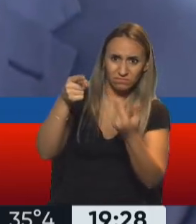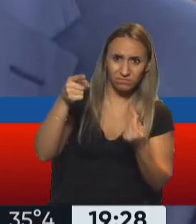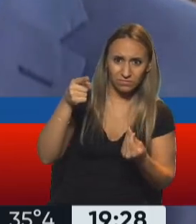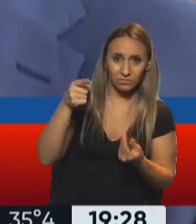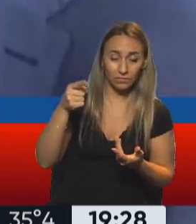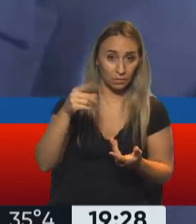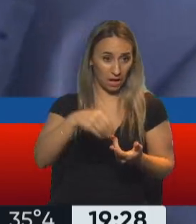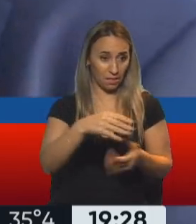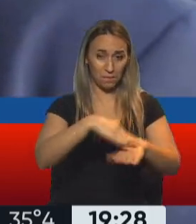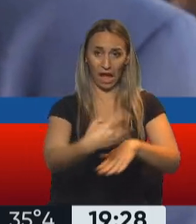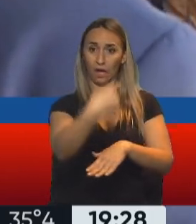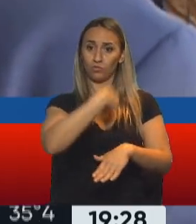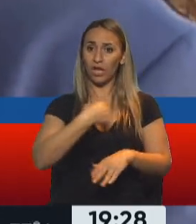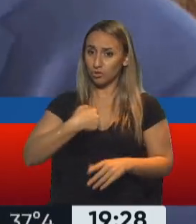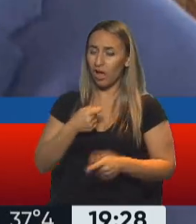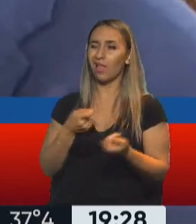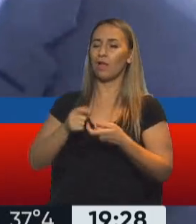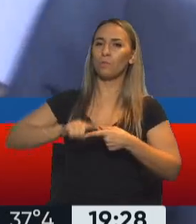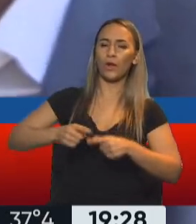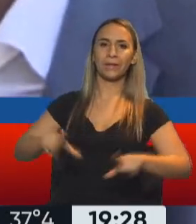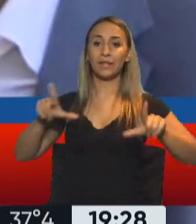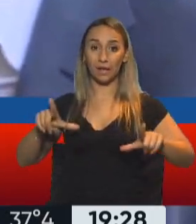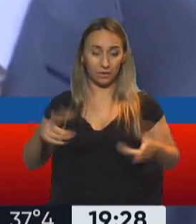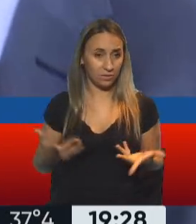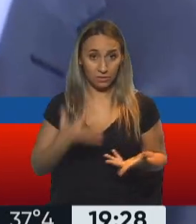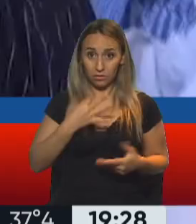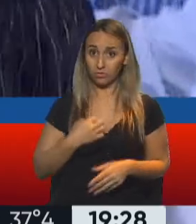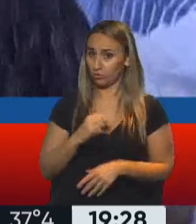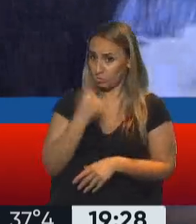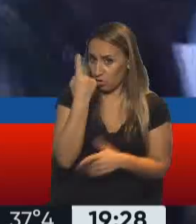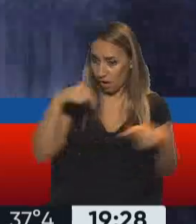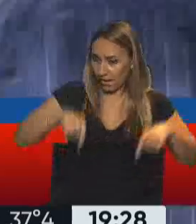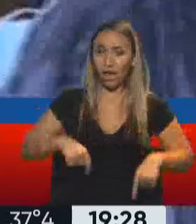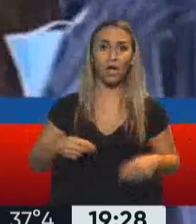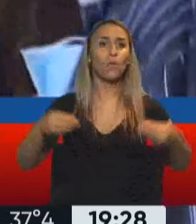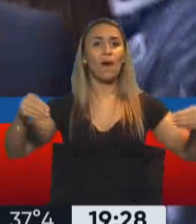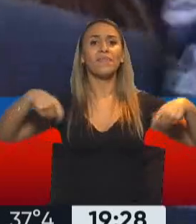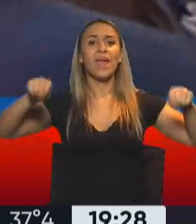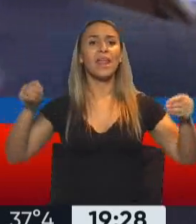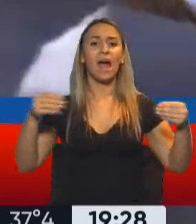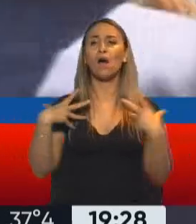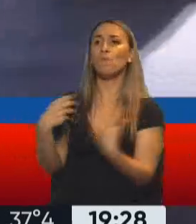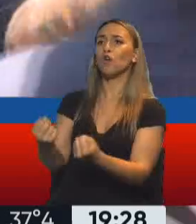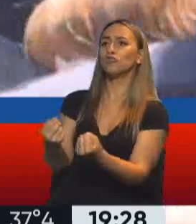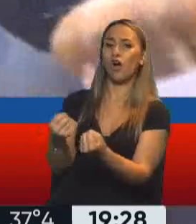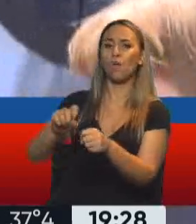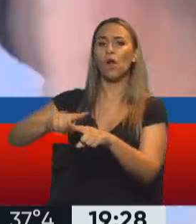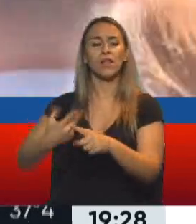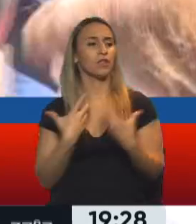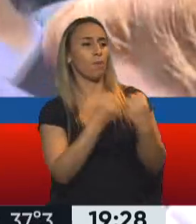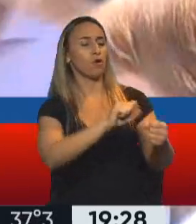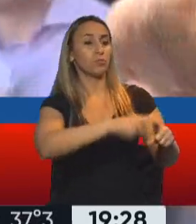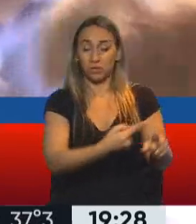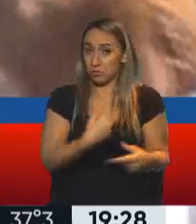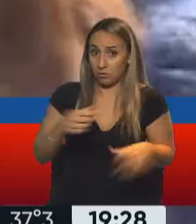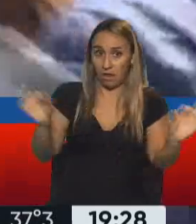de yo hacer política cuando yo estoy acá, solo, con ella, sin ninguna bandera de ninguna índole. Y los que armaron el circo